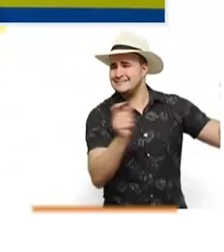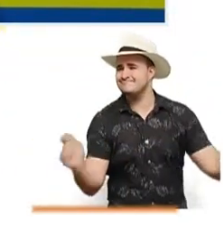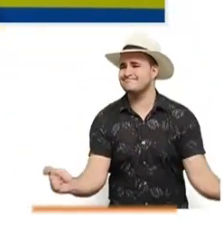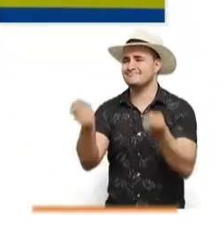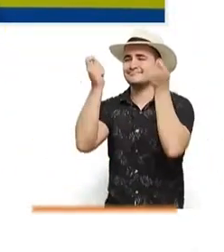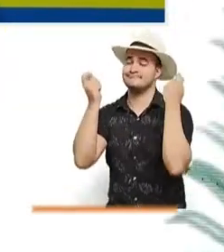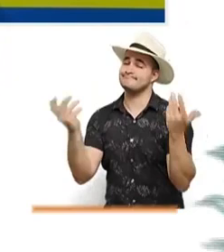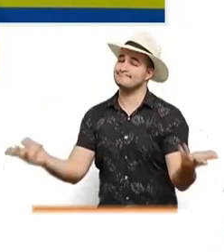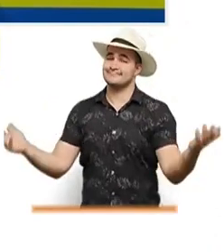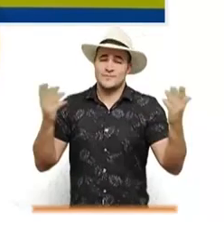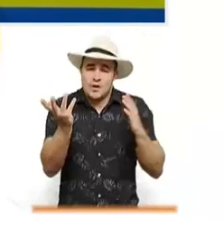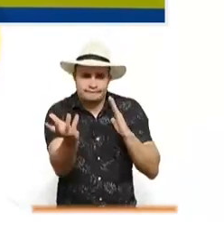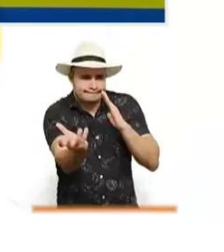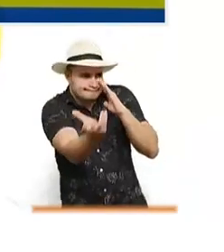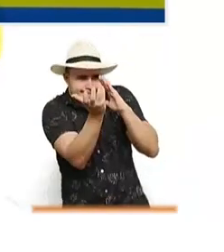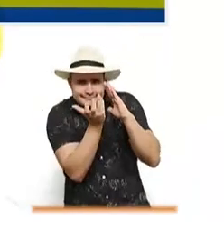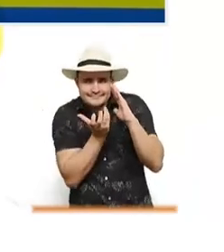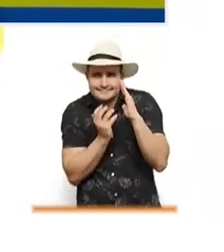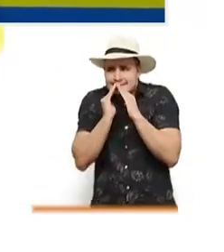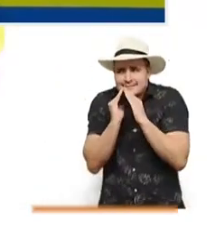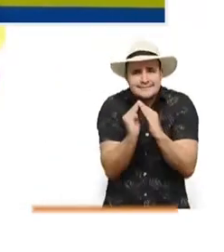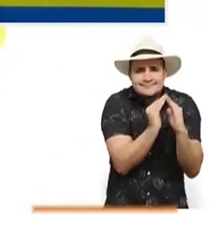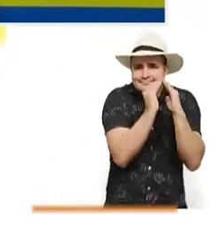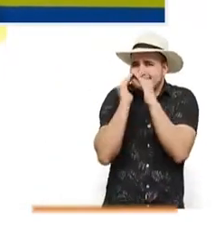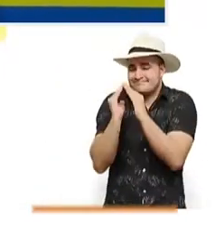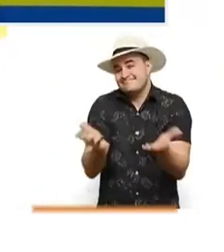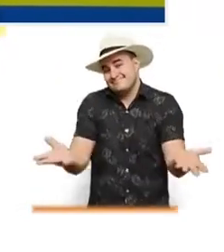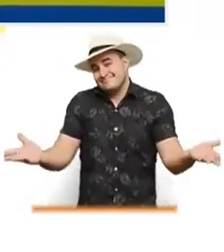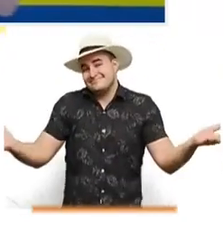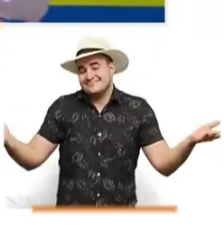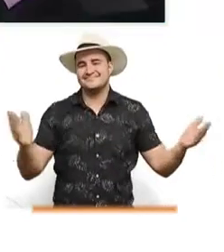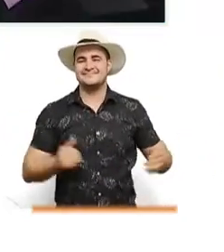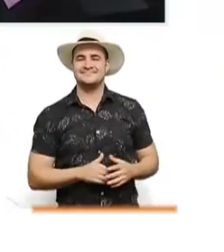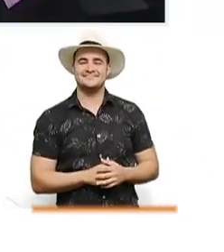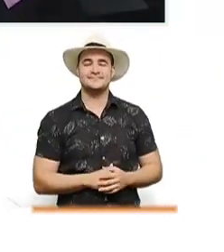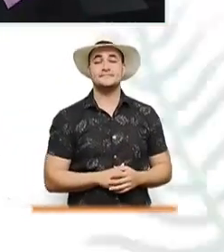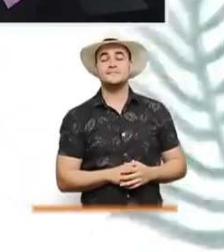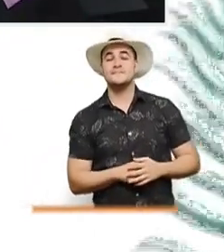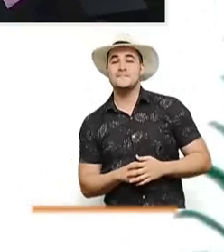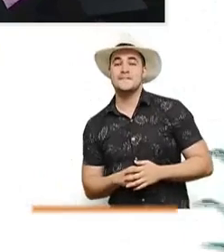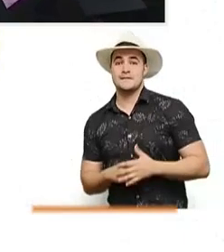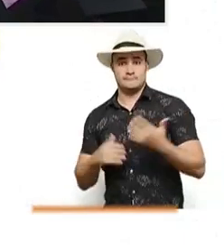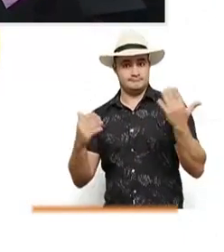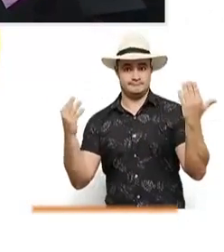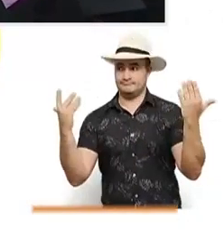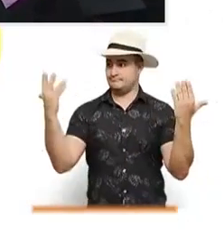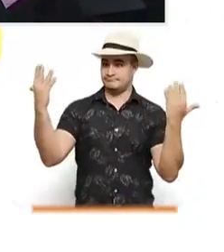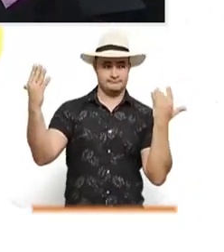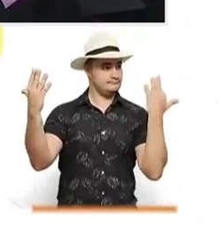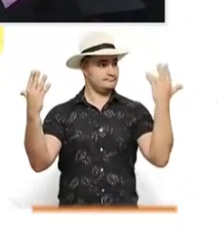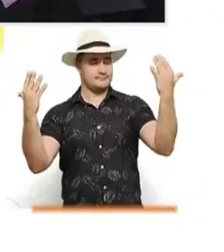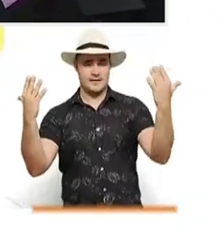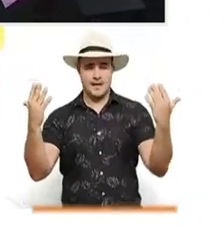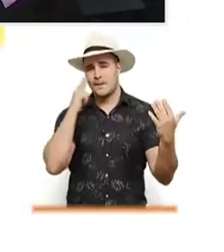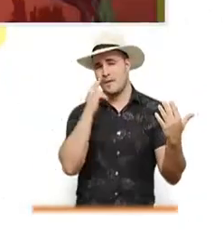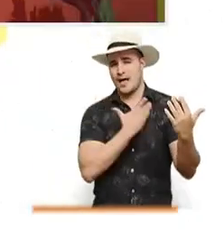quedar reunidos en la casa. Las dos manos de los